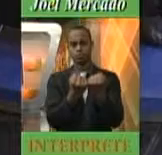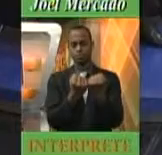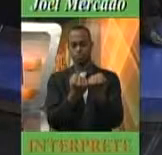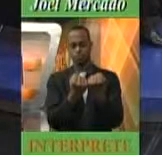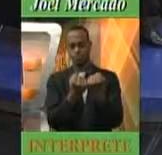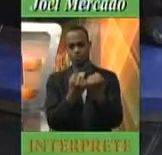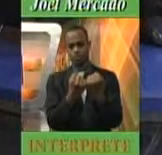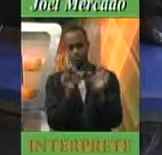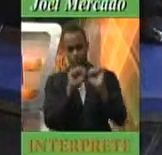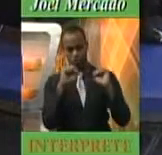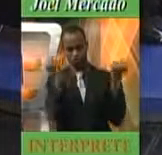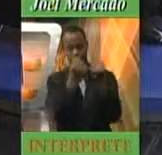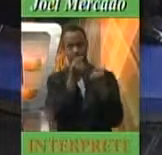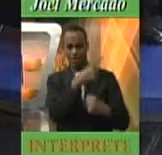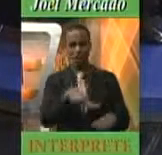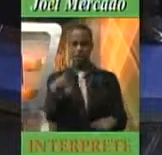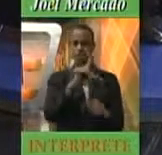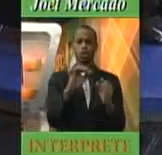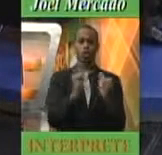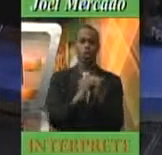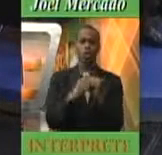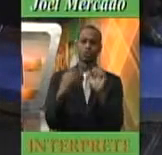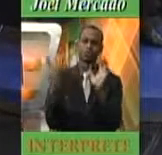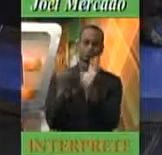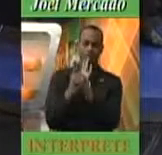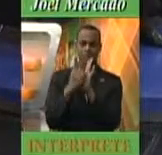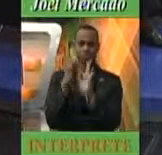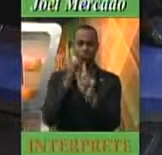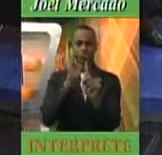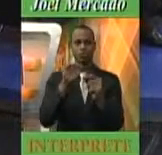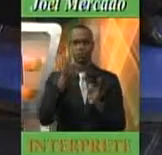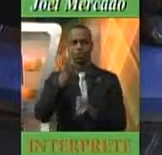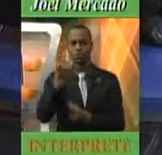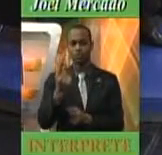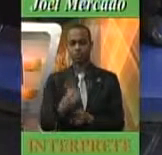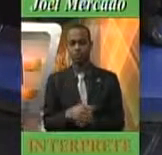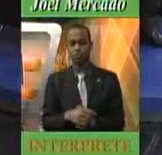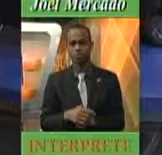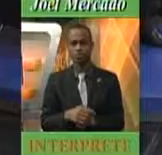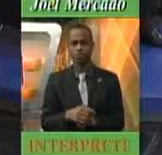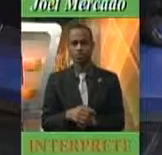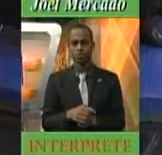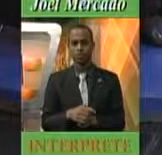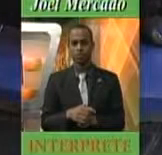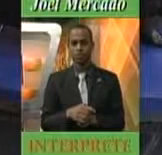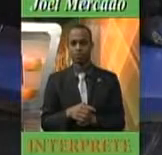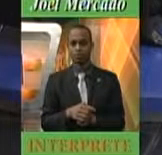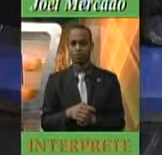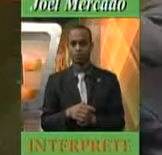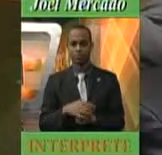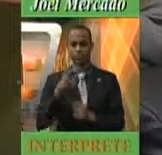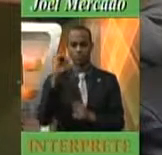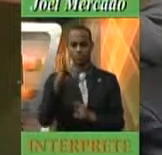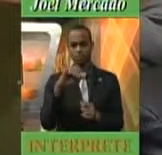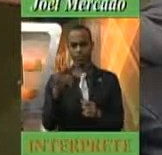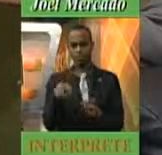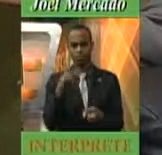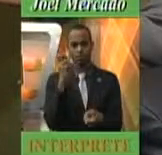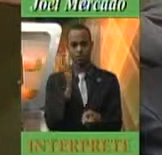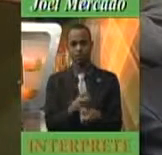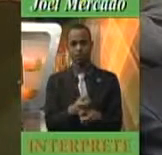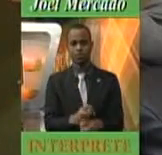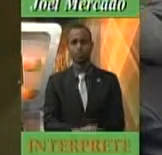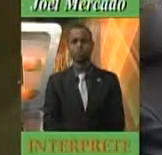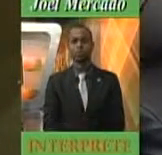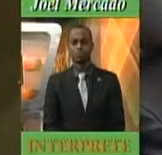sociedad discapacitada para entender, porque ese asombro del que tú hablabas ahorita indica que hay una discapacidad,